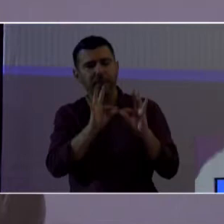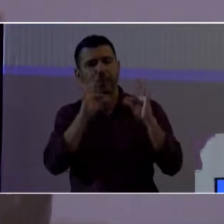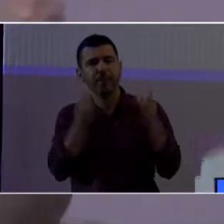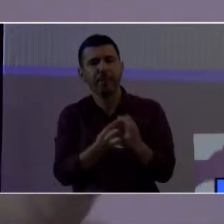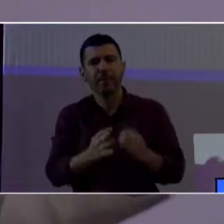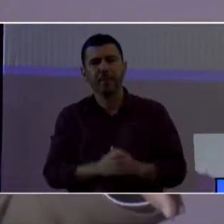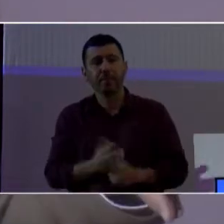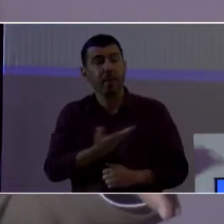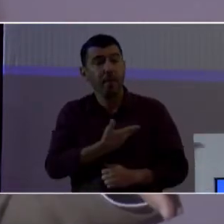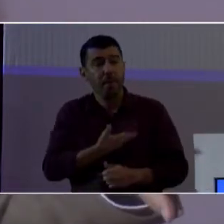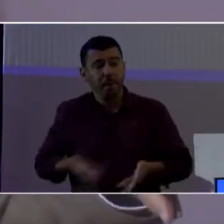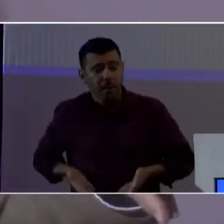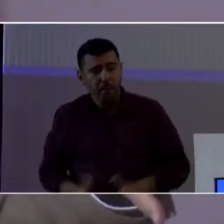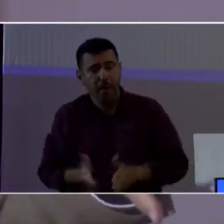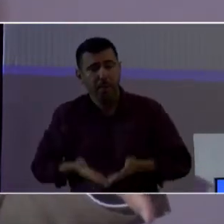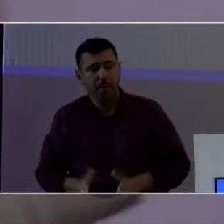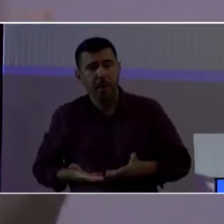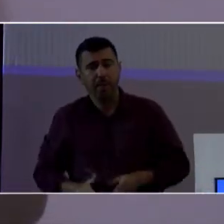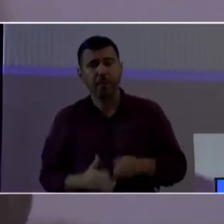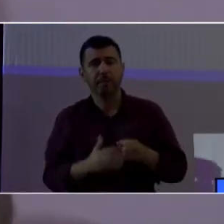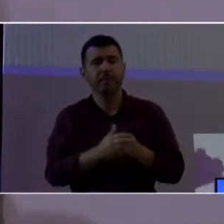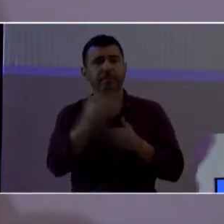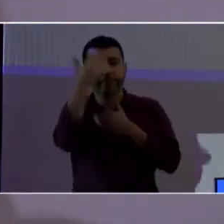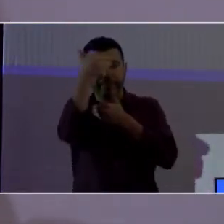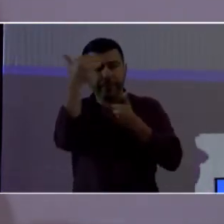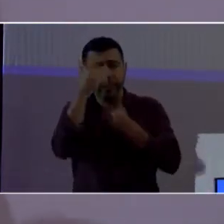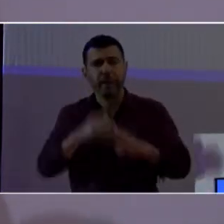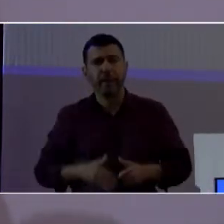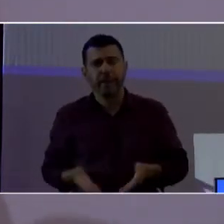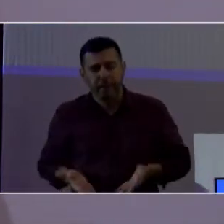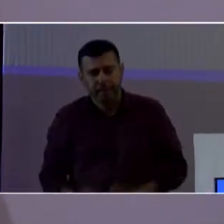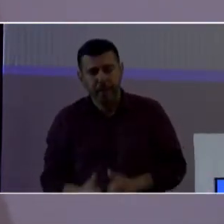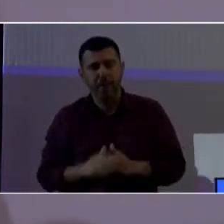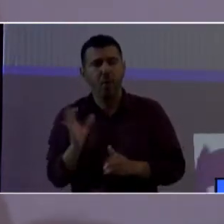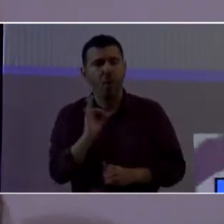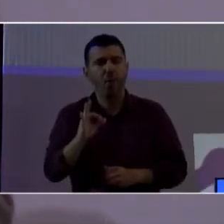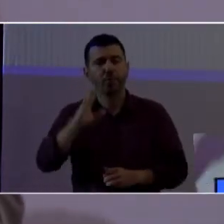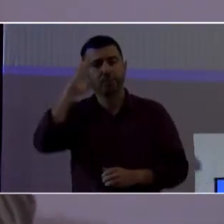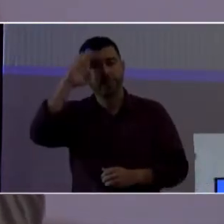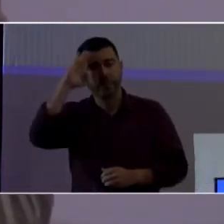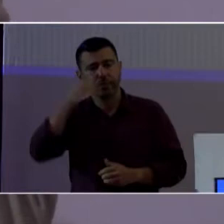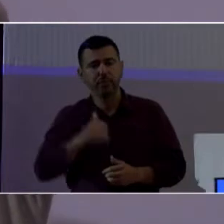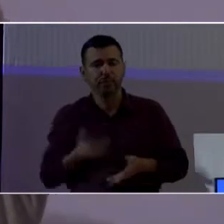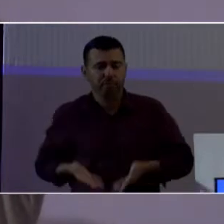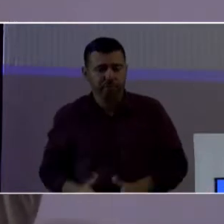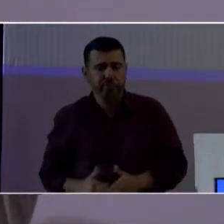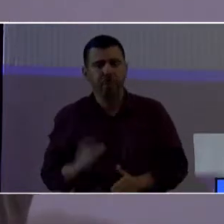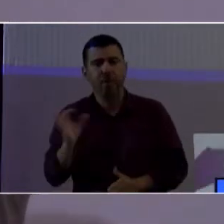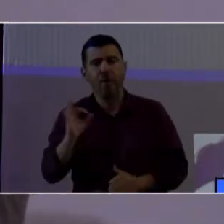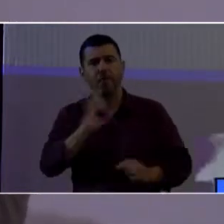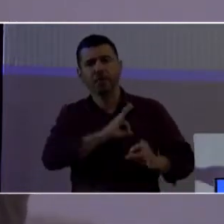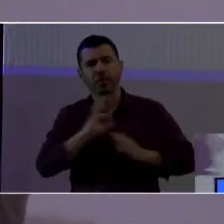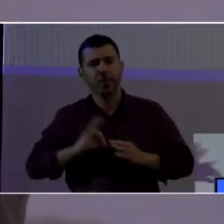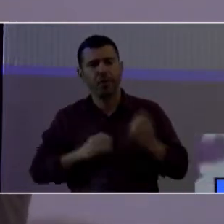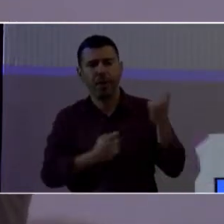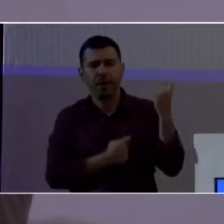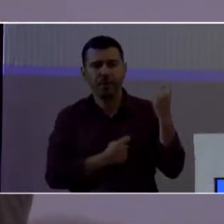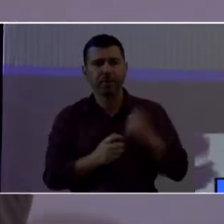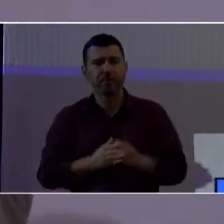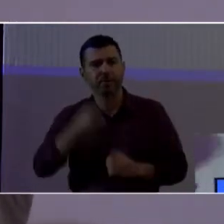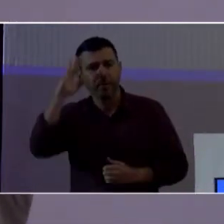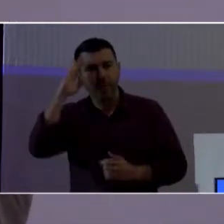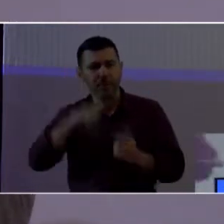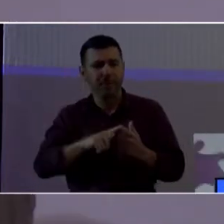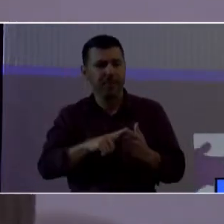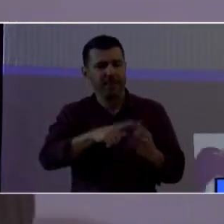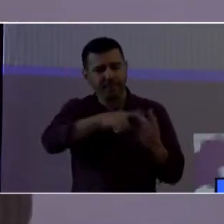pariendo guerrilleros o guerrilleras o soldados o policías. ¿Y quién le daba la mano a esta gente?